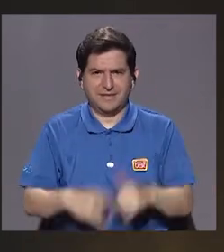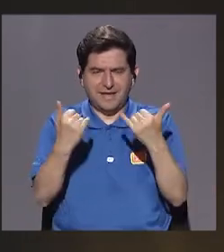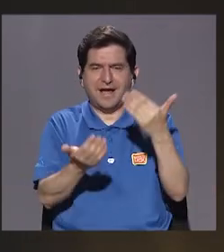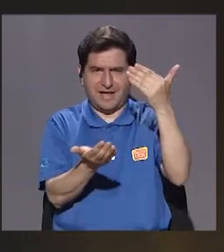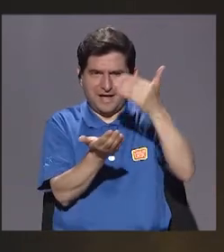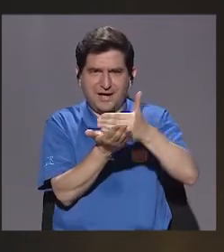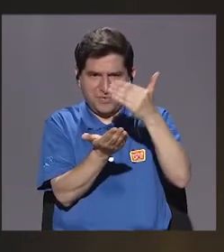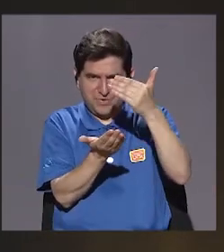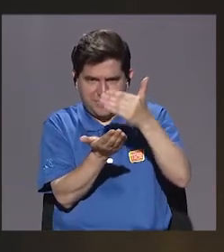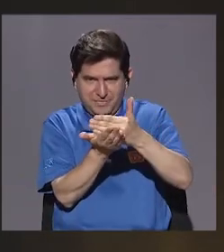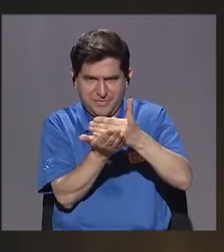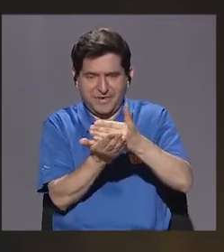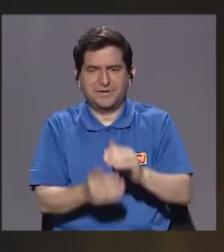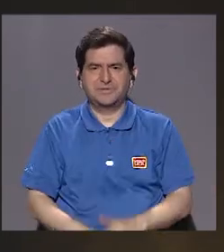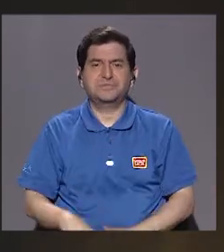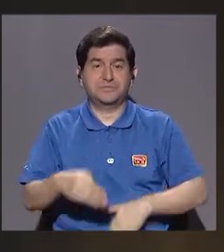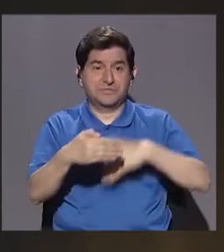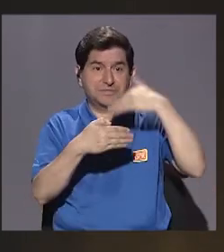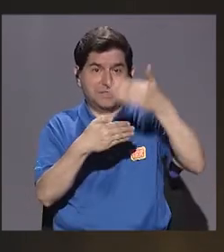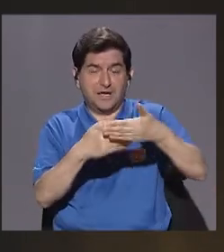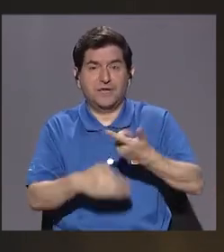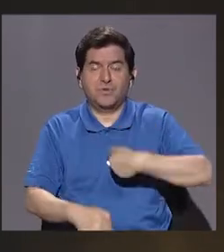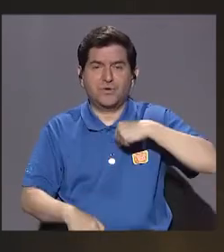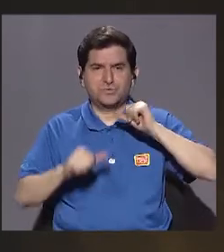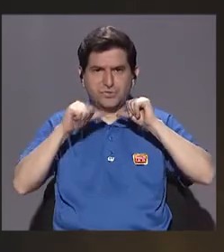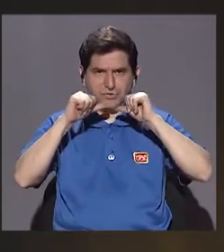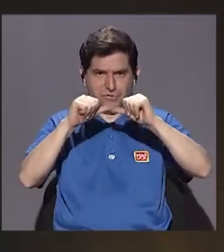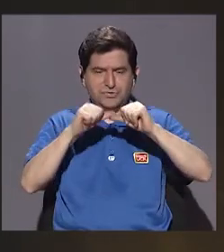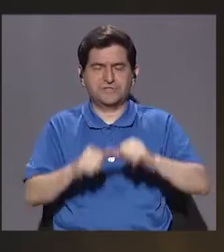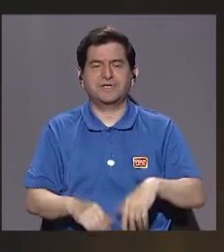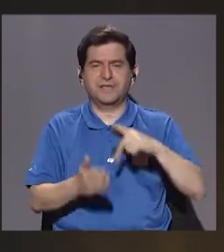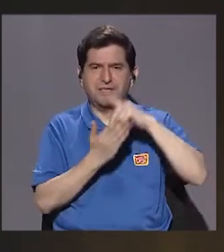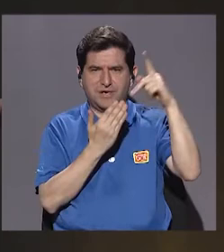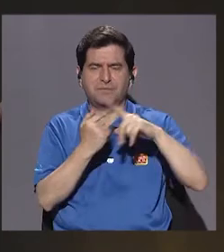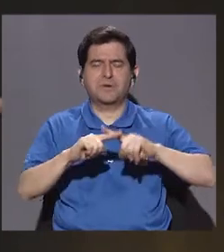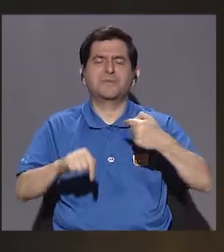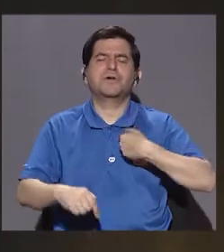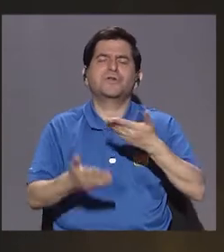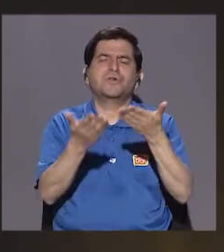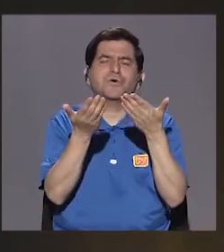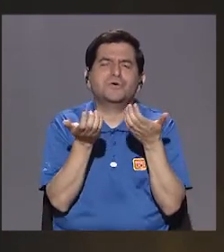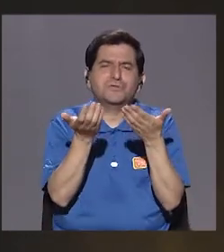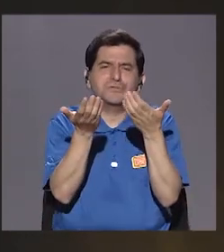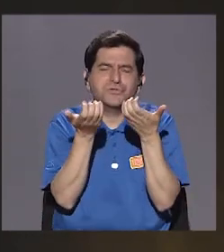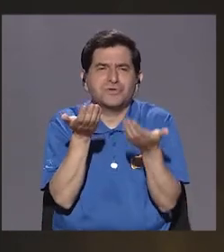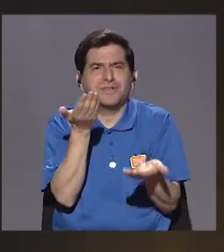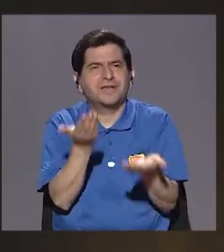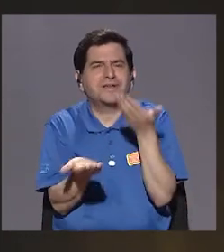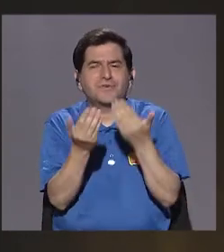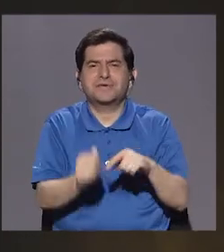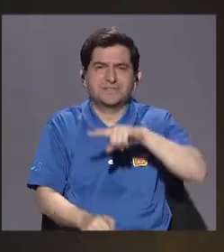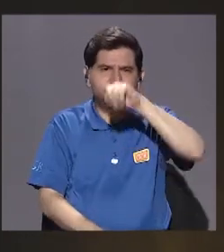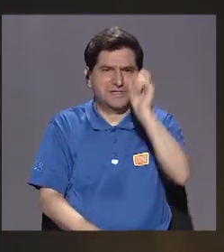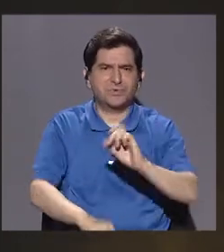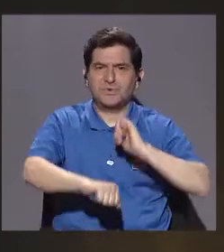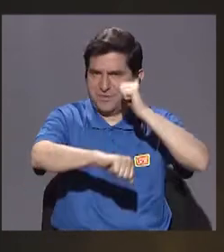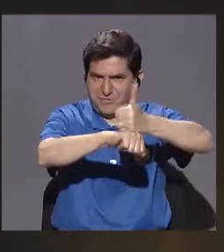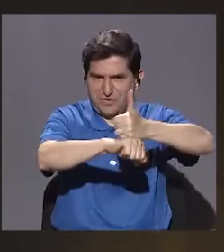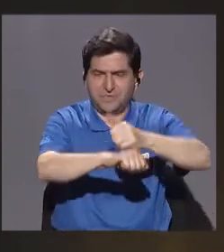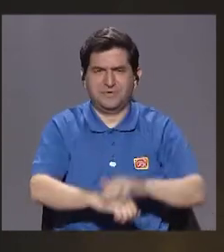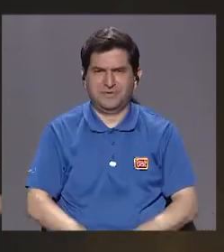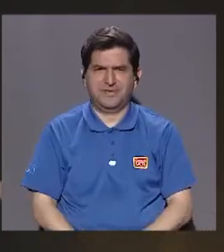pausa y luego vamos a continuar en nuestro programa pero yo quería dejar la pregunta